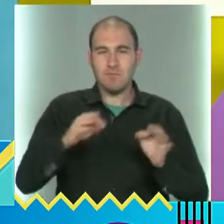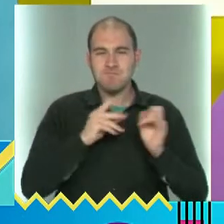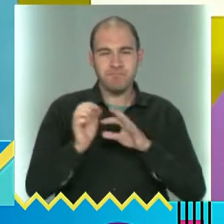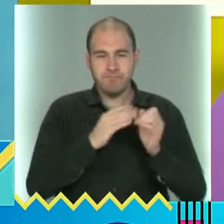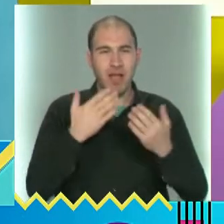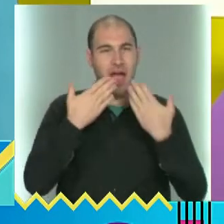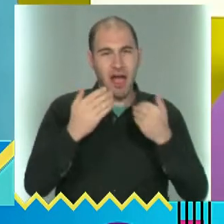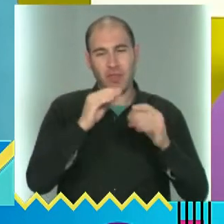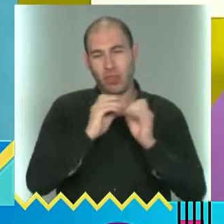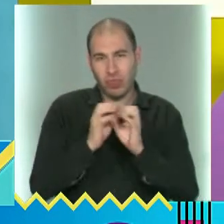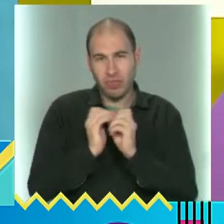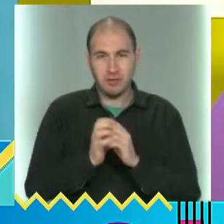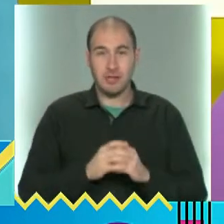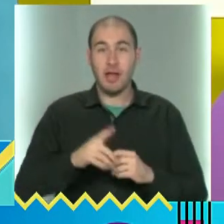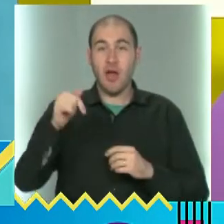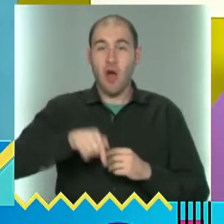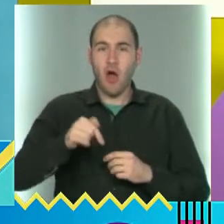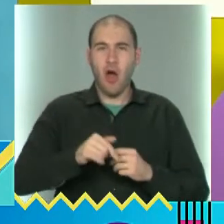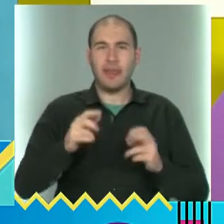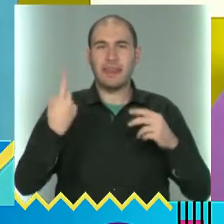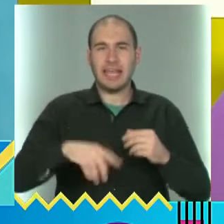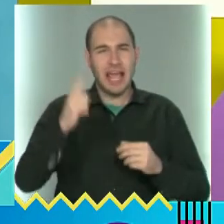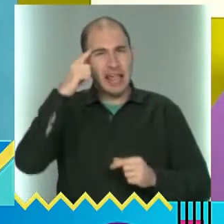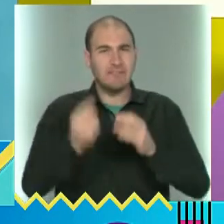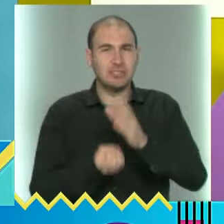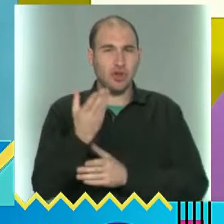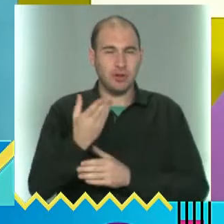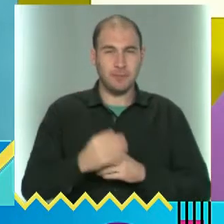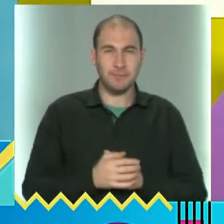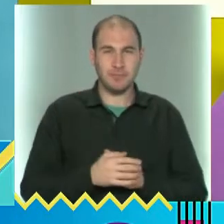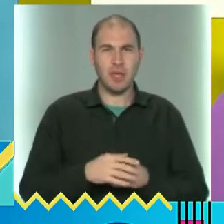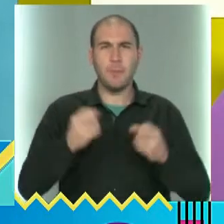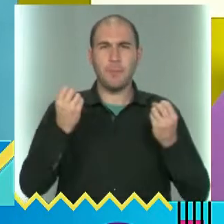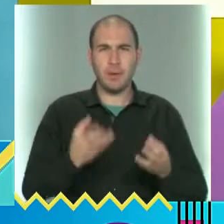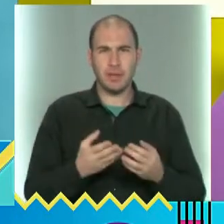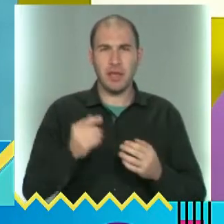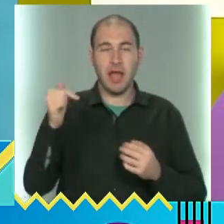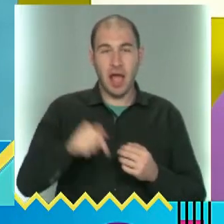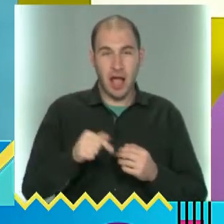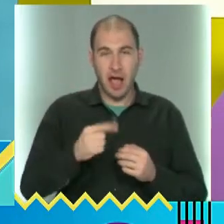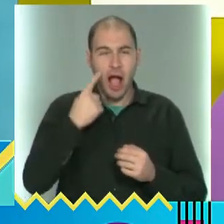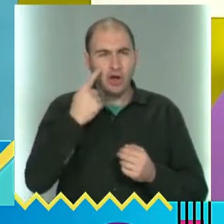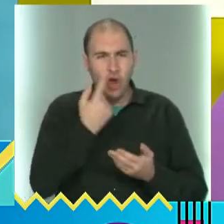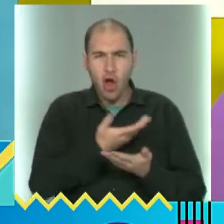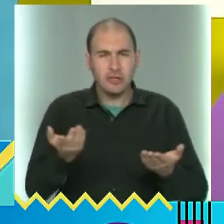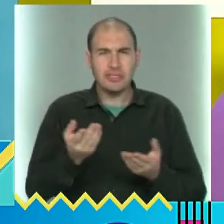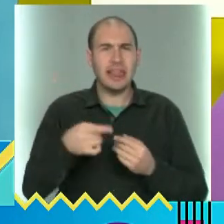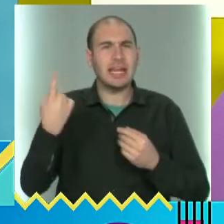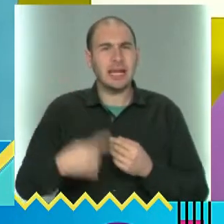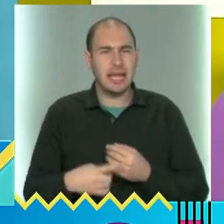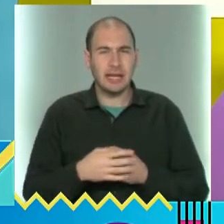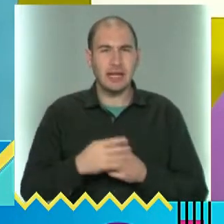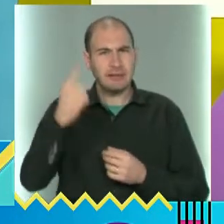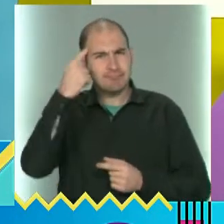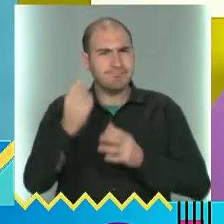discutamos, charlemos, debatamos. Bueno, hoy la excusa es inventores. La excusa porque vamos a ir a tratar de conocer qué hay detrás de